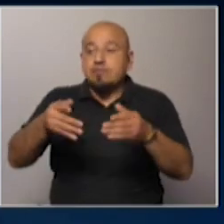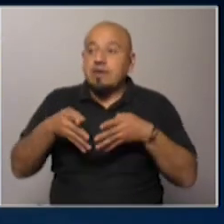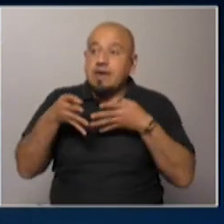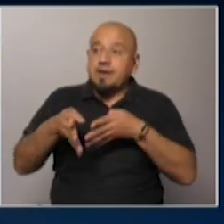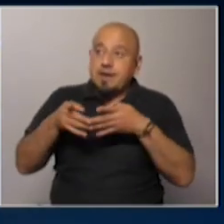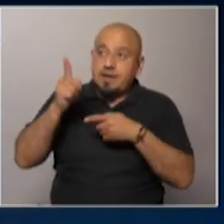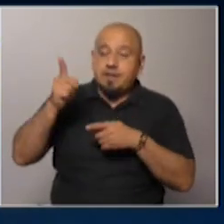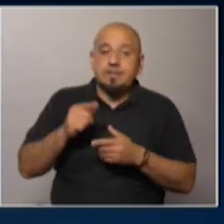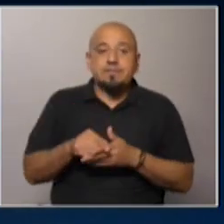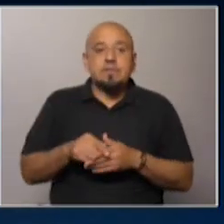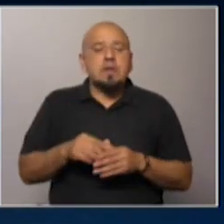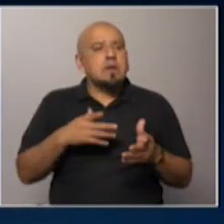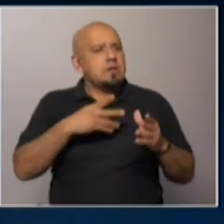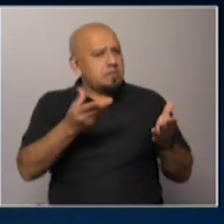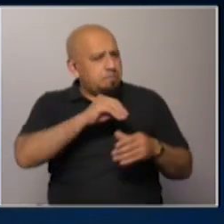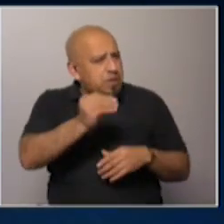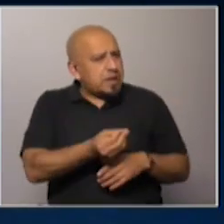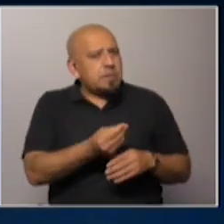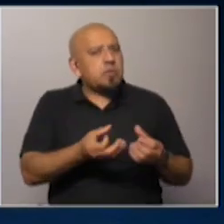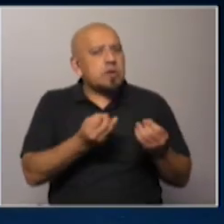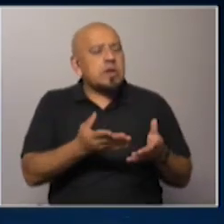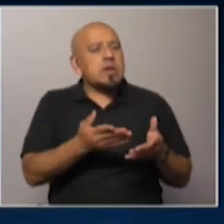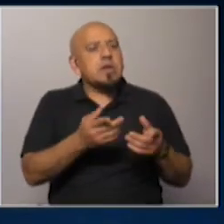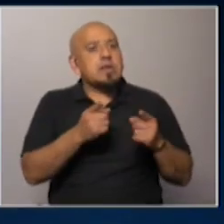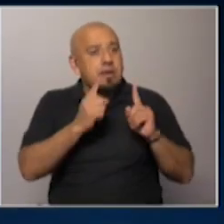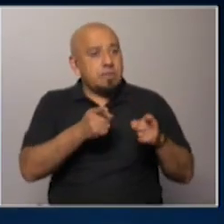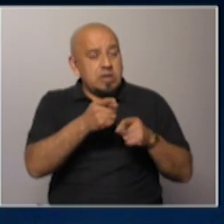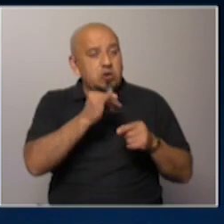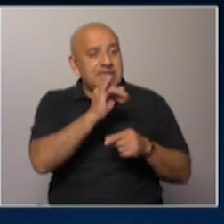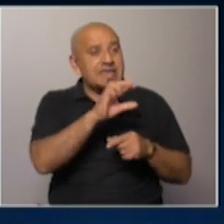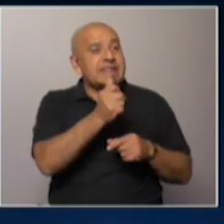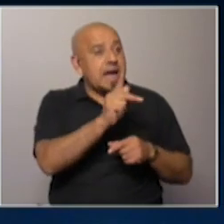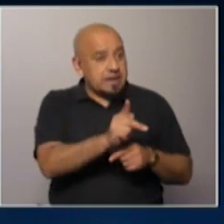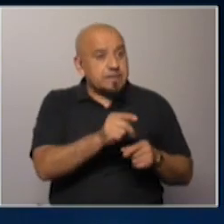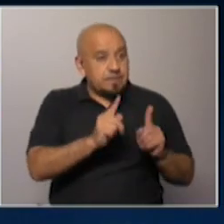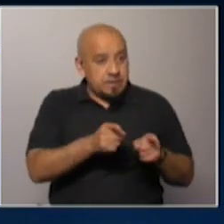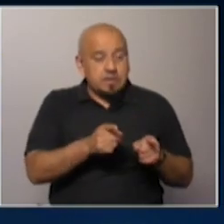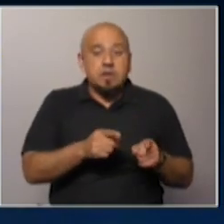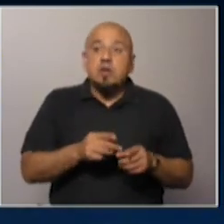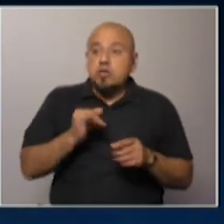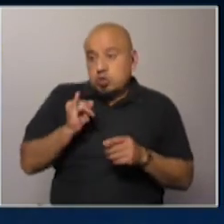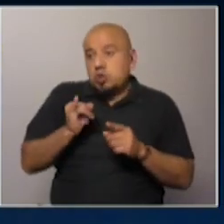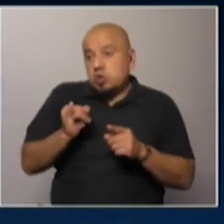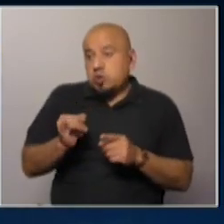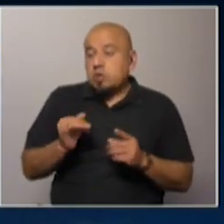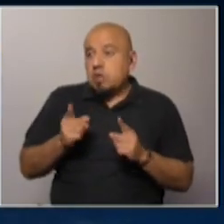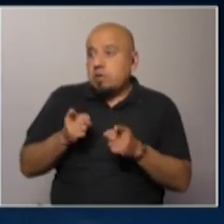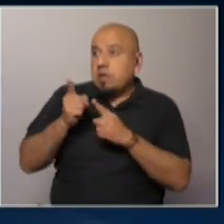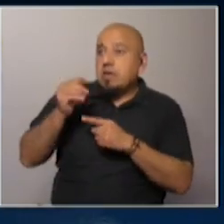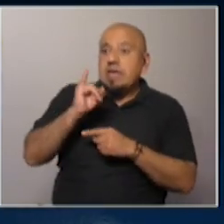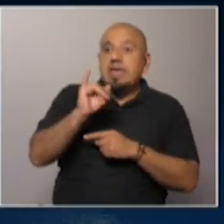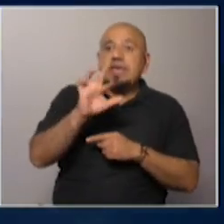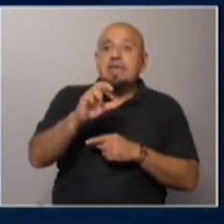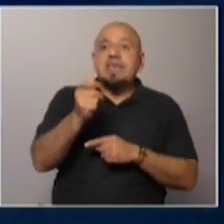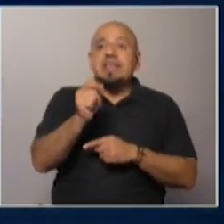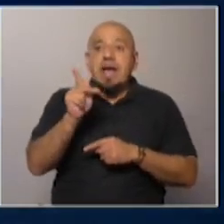el término fracaso en lo extender también a lo que ocurre en irak si yo creo que sí tenemos que entender que primero era que era un país y es un